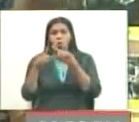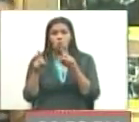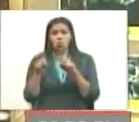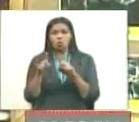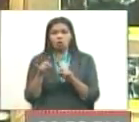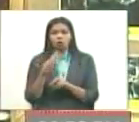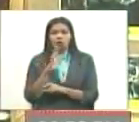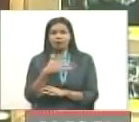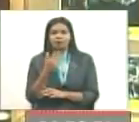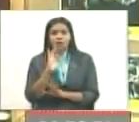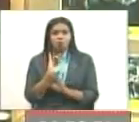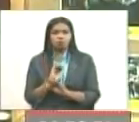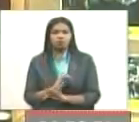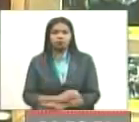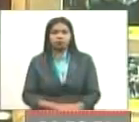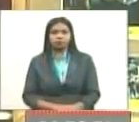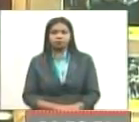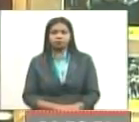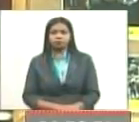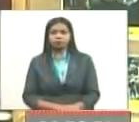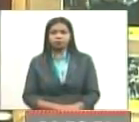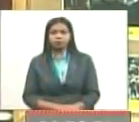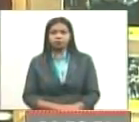quieran. Sigo aquí.